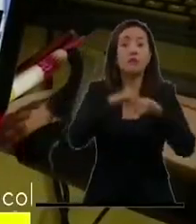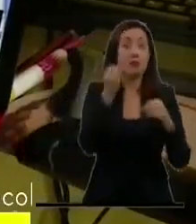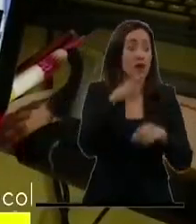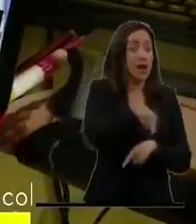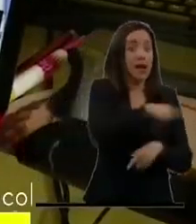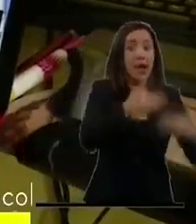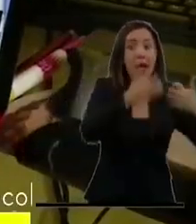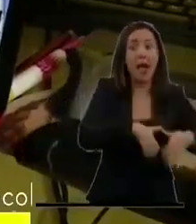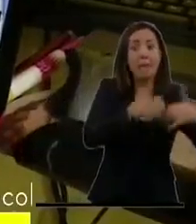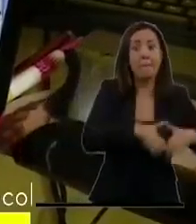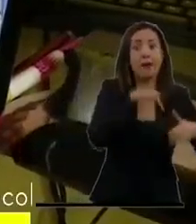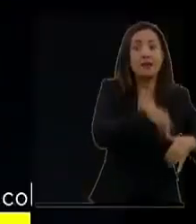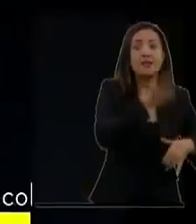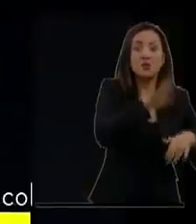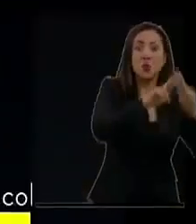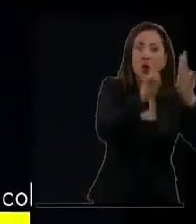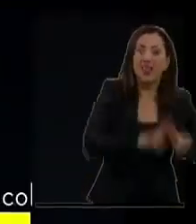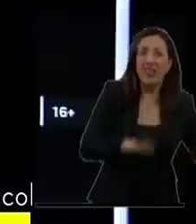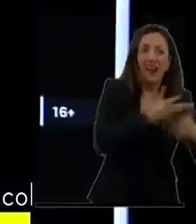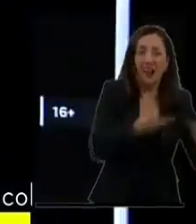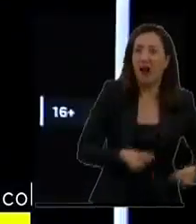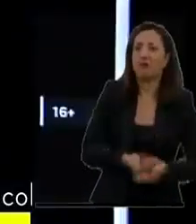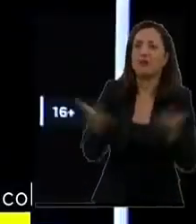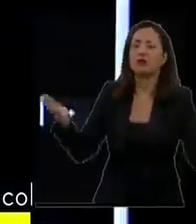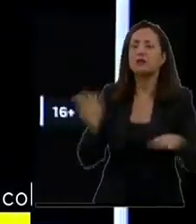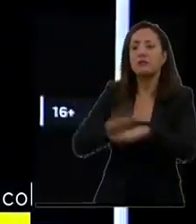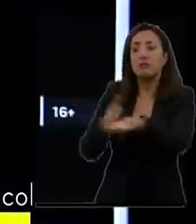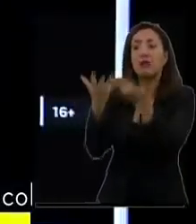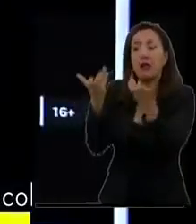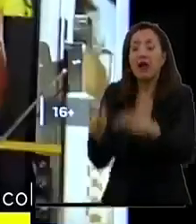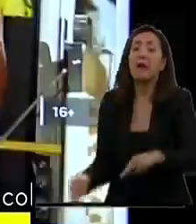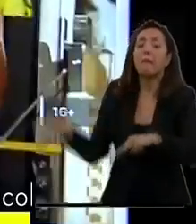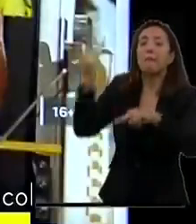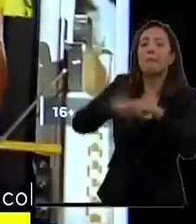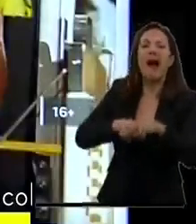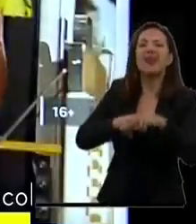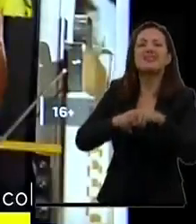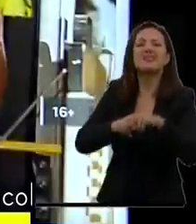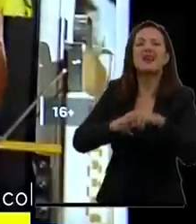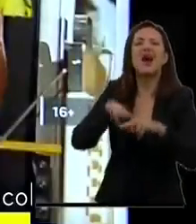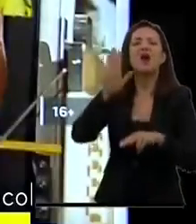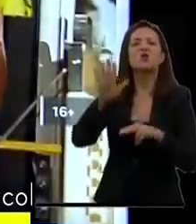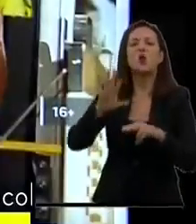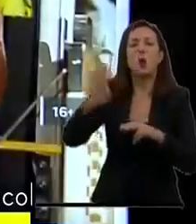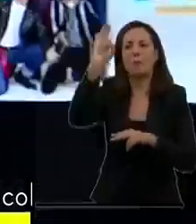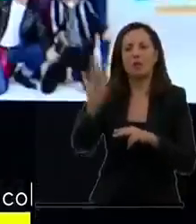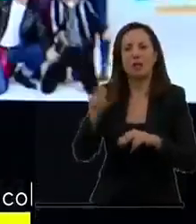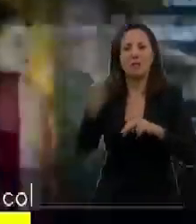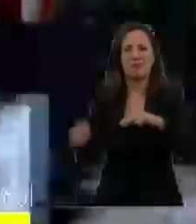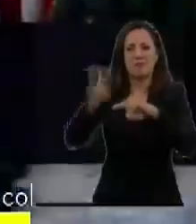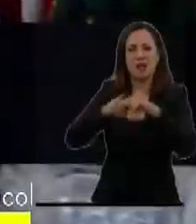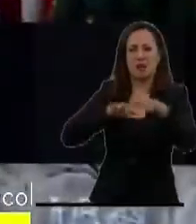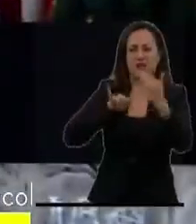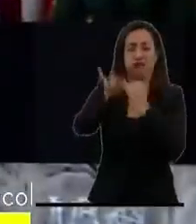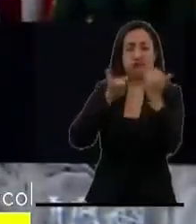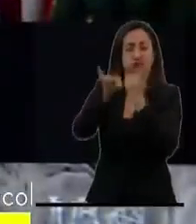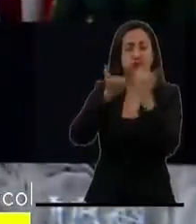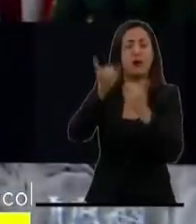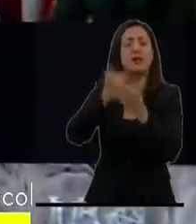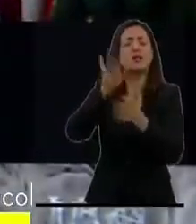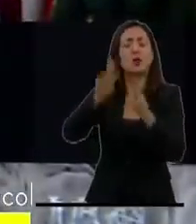han decidido ofrecer a los usuarios un aumento de velocidad en sus planes, y usted puede como usuario verificar que eso sea